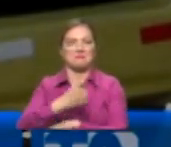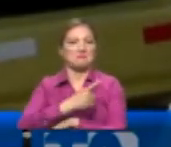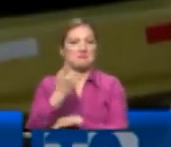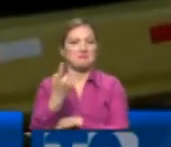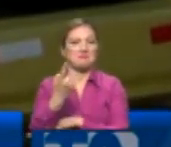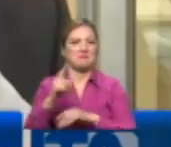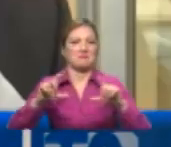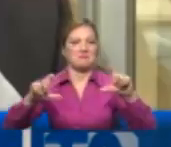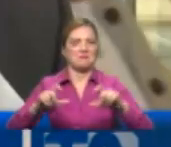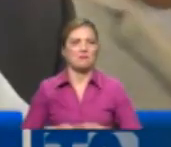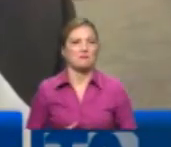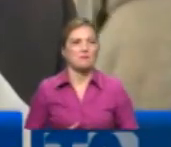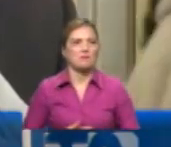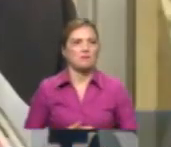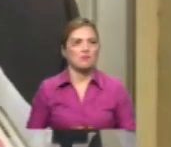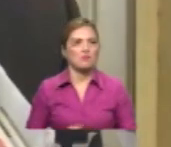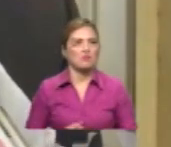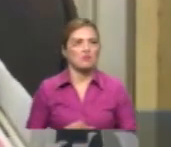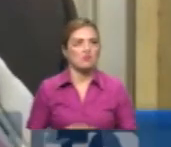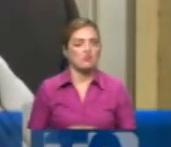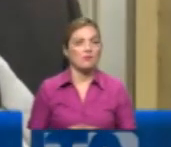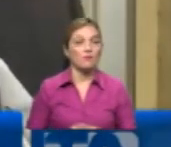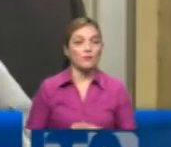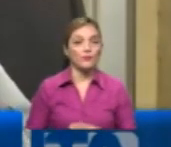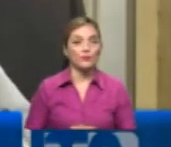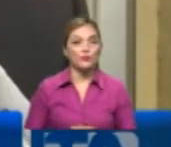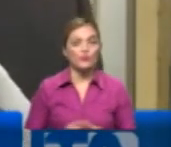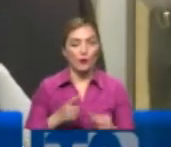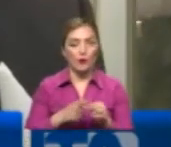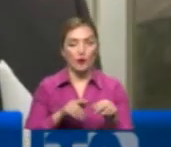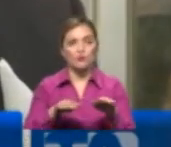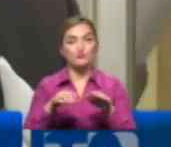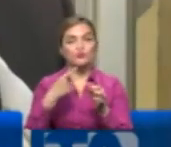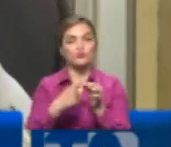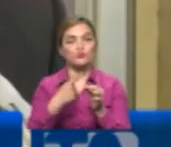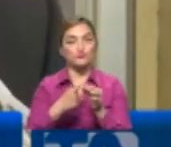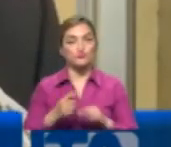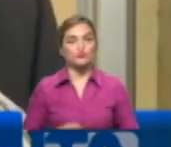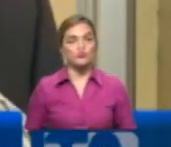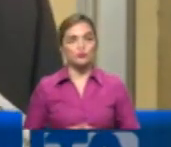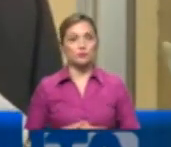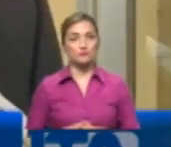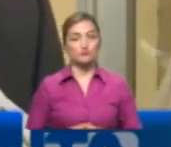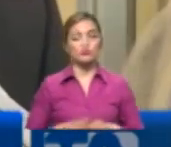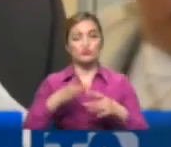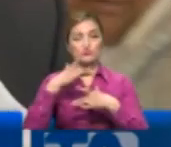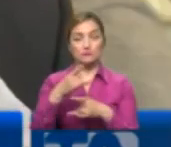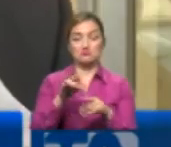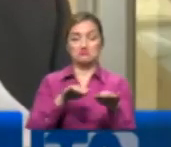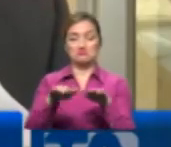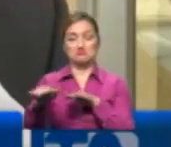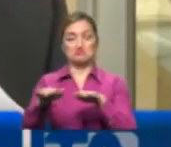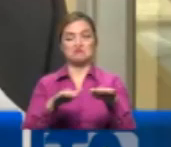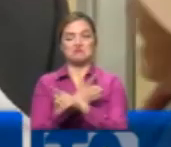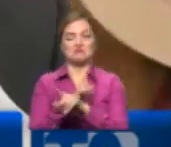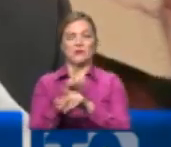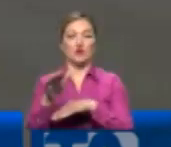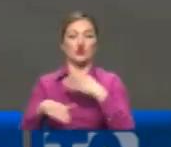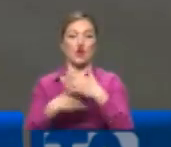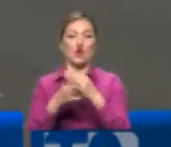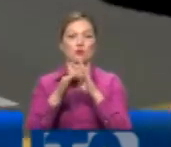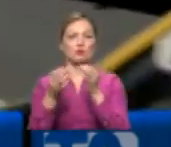que no les corresponde si queremos tener un kit o en el cual circular como nos gustaría con fluidez debemos colaborar